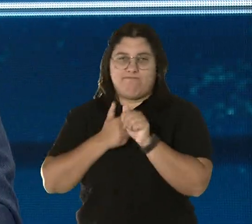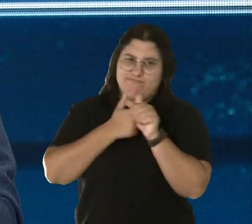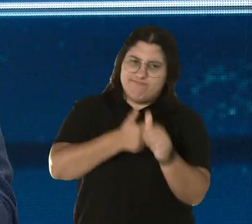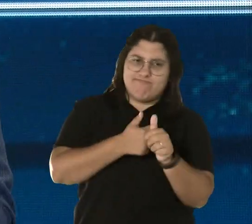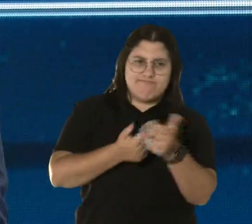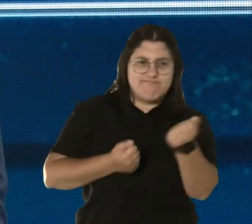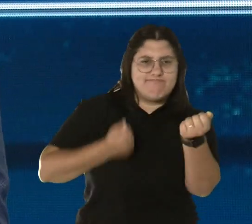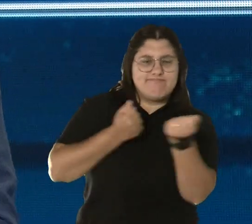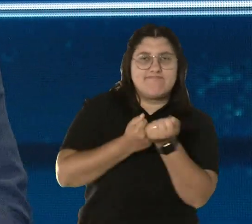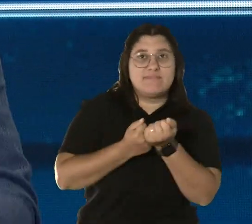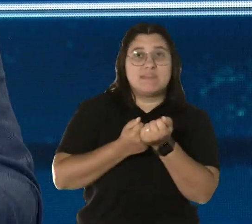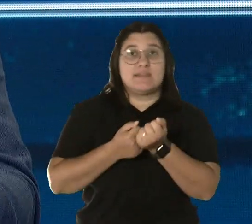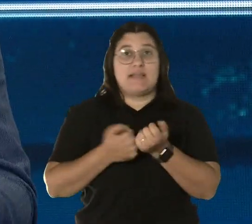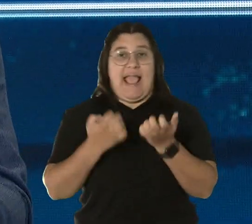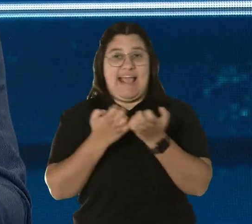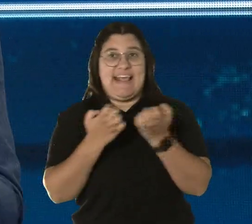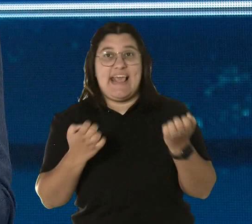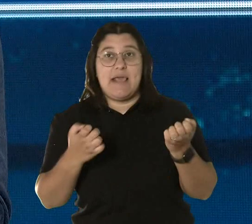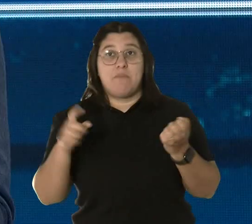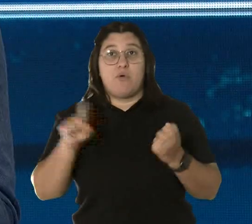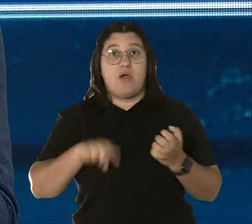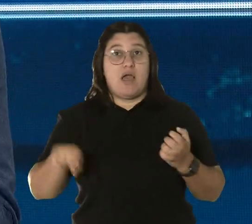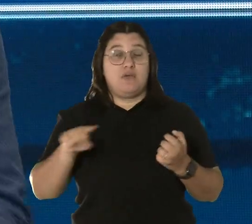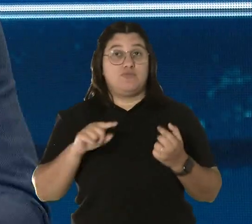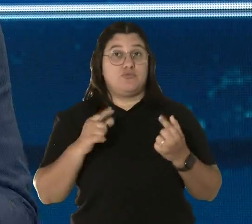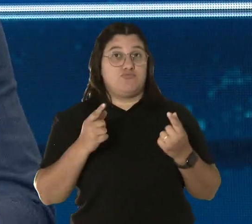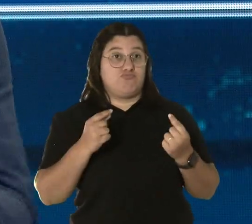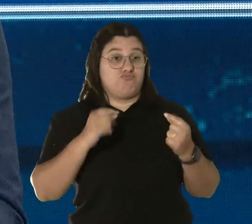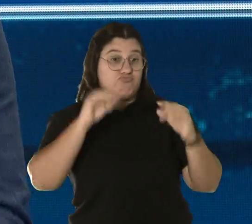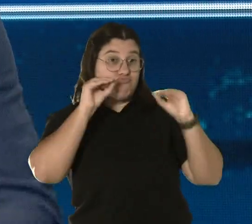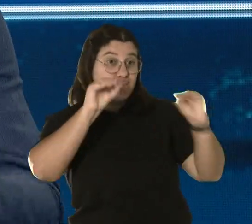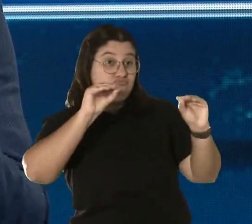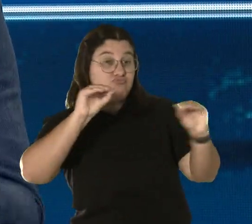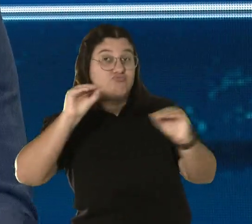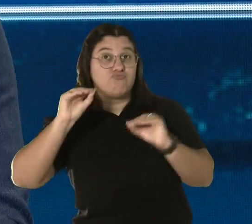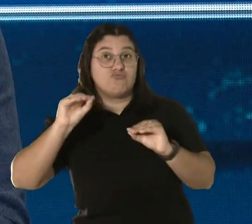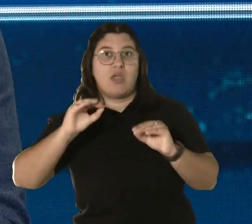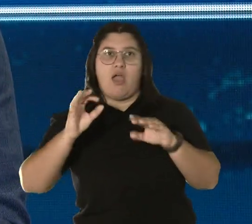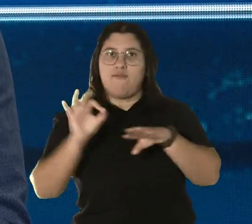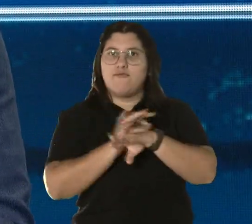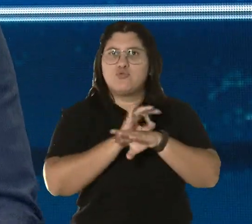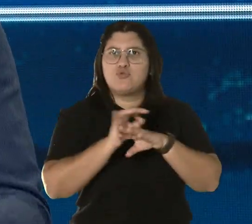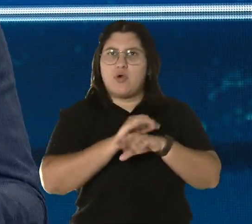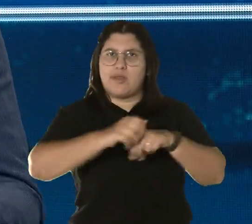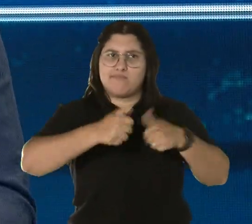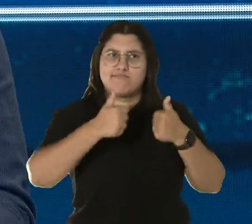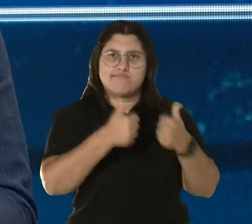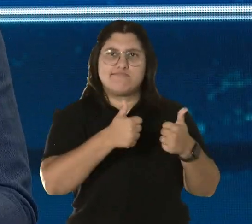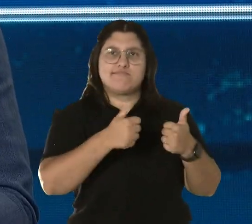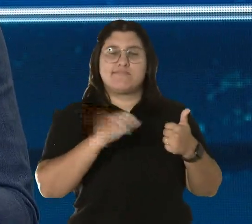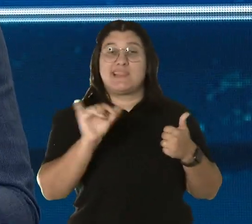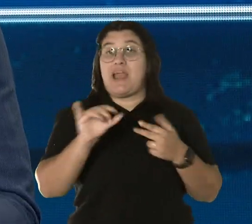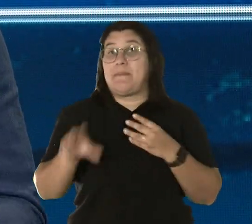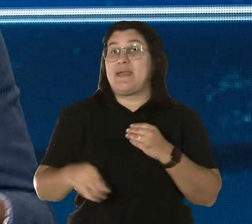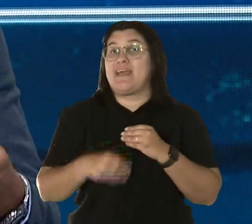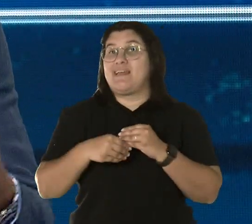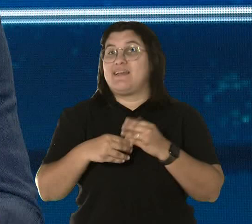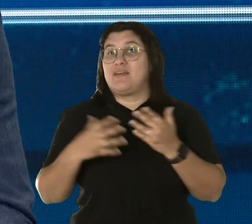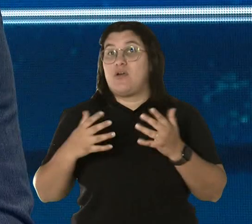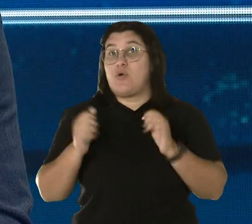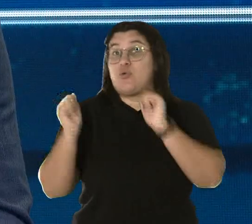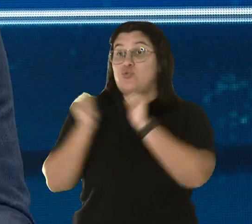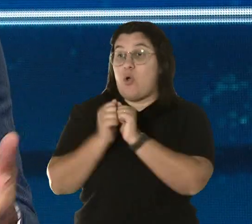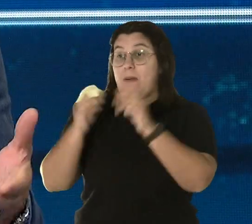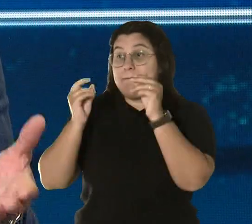es de que los equipos donde se enseña las artes culinarias funcionen a capacidad. También vamos a trabajar junto